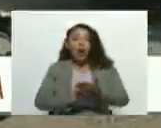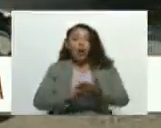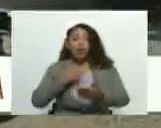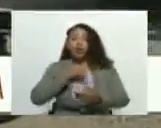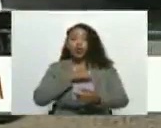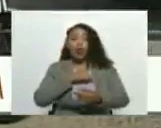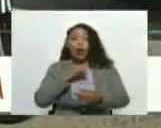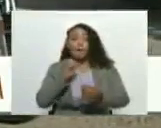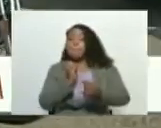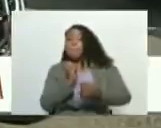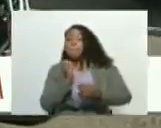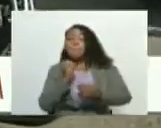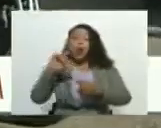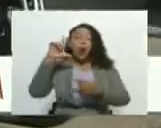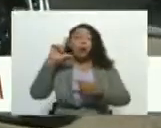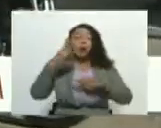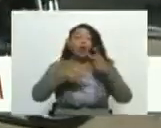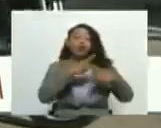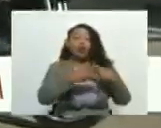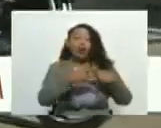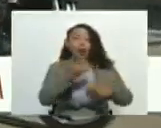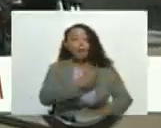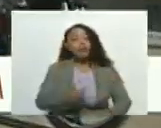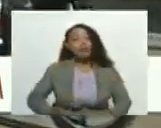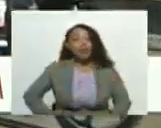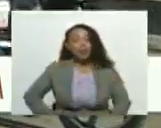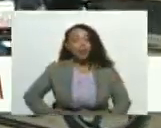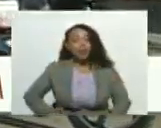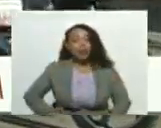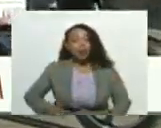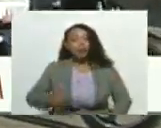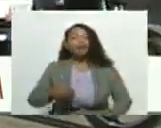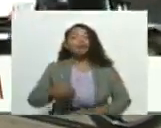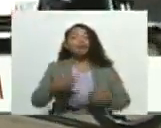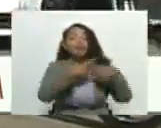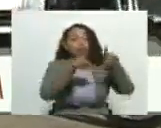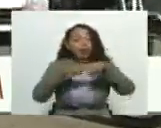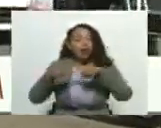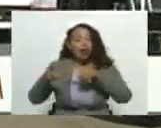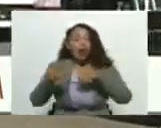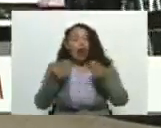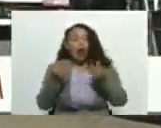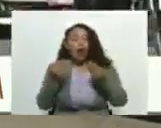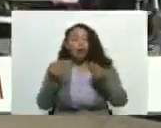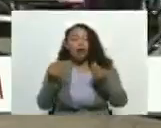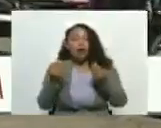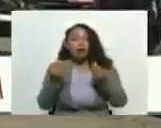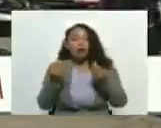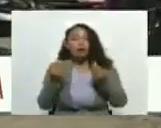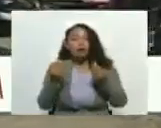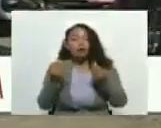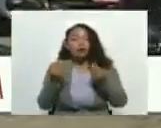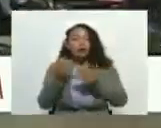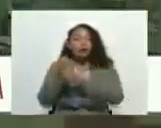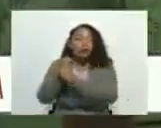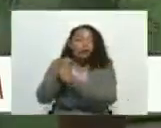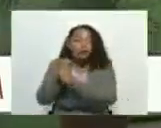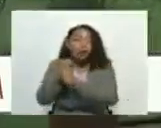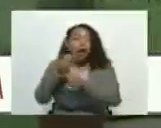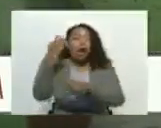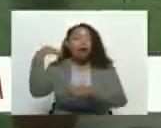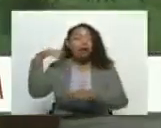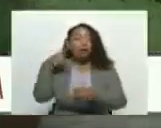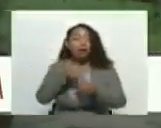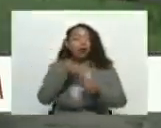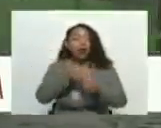nuestro máximo de producción. El presidente nos ha convocado a diversificar la economía, de la economía dependiente del petróleo, y